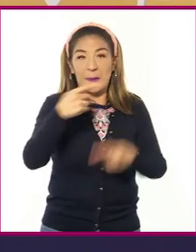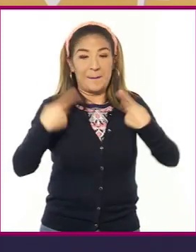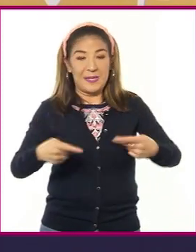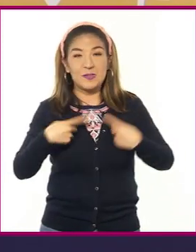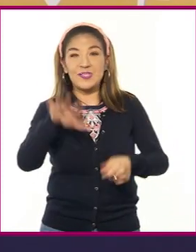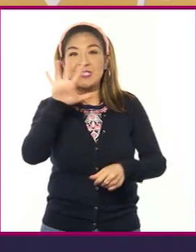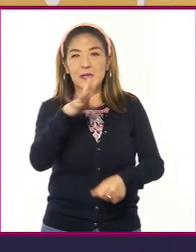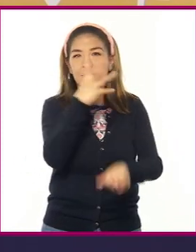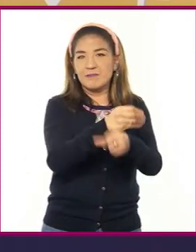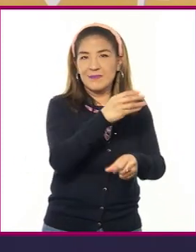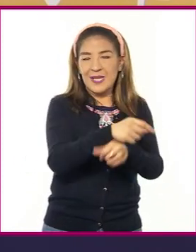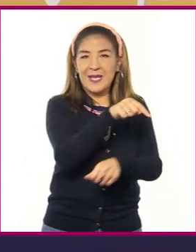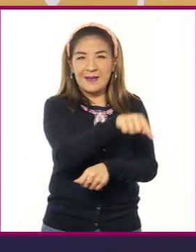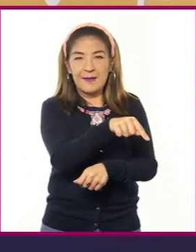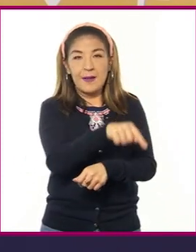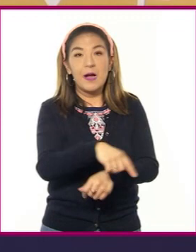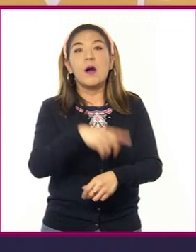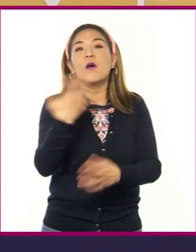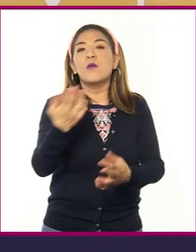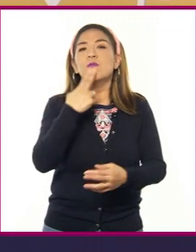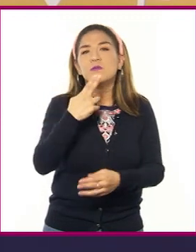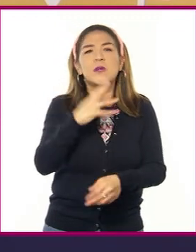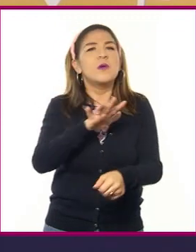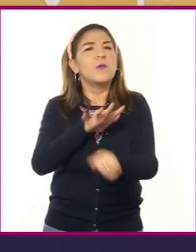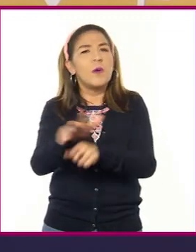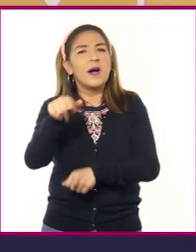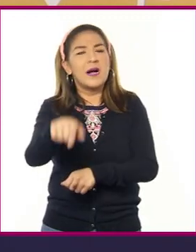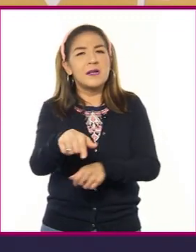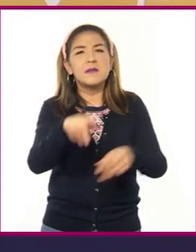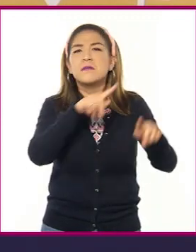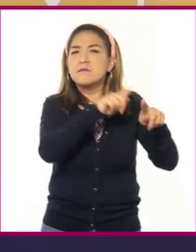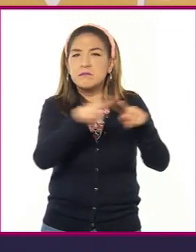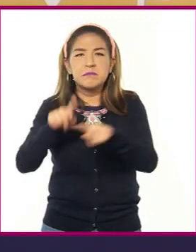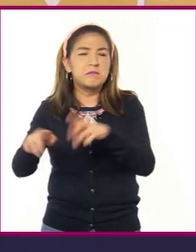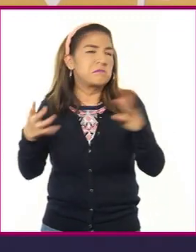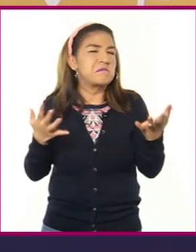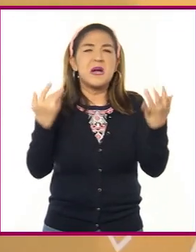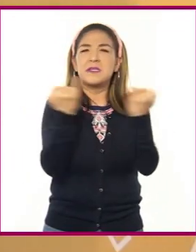mecánicos. Así que usar cualquier procedimiento es indistinto.